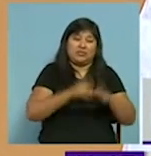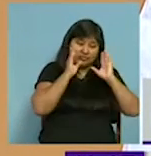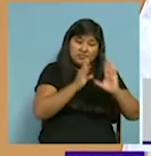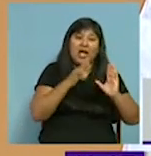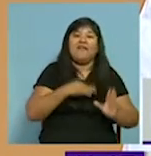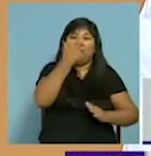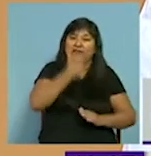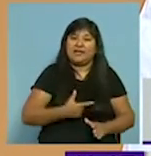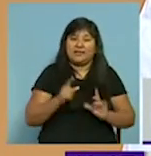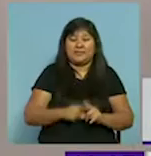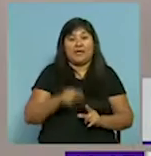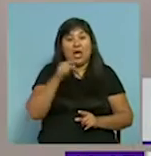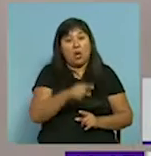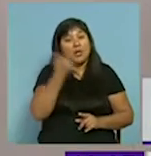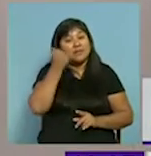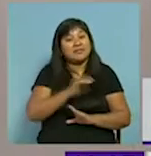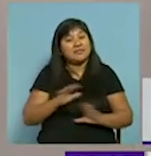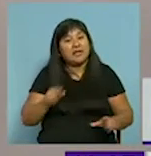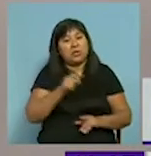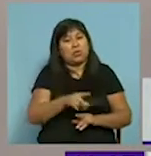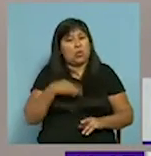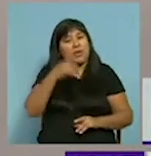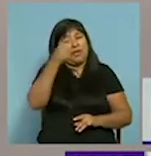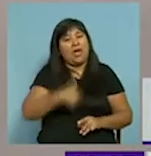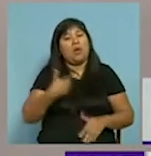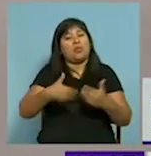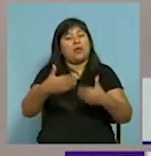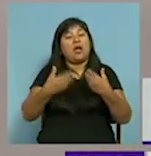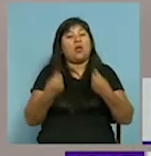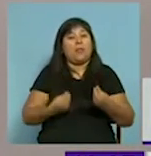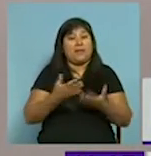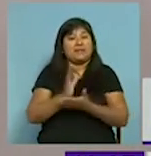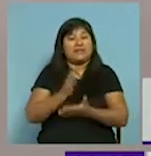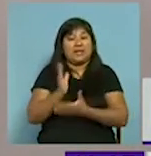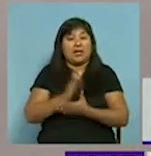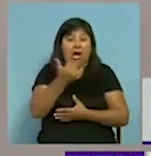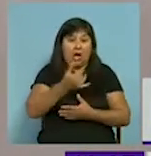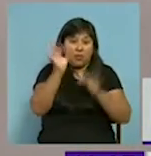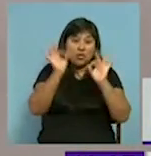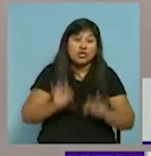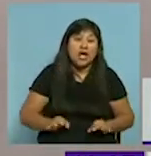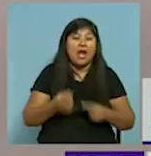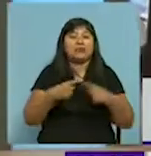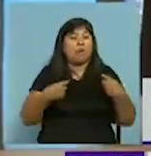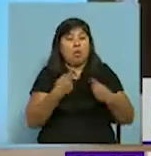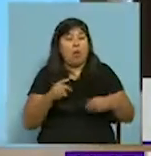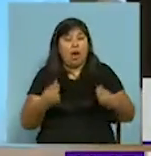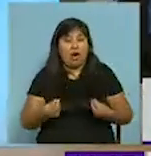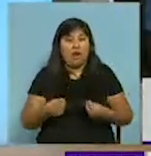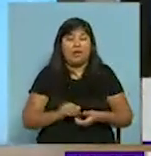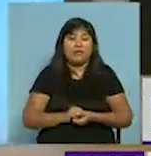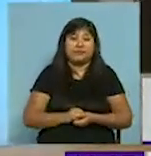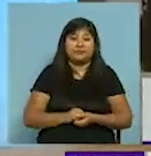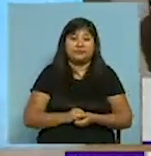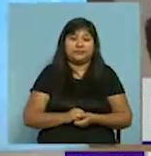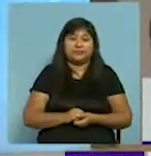de todo este este trajín de todo lo que ha vivido como sigue y marcelo popeye regrabada tiene un proyecto para trabajar bueno sabemos que tiene su escuela que en la